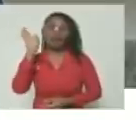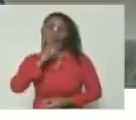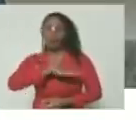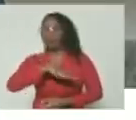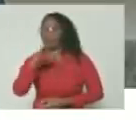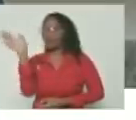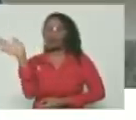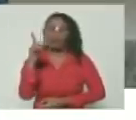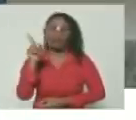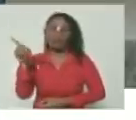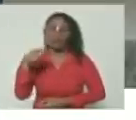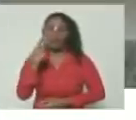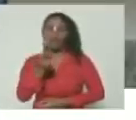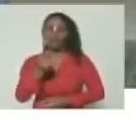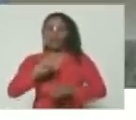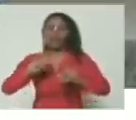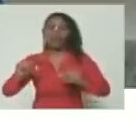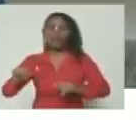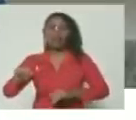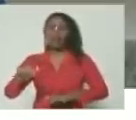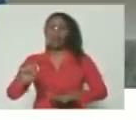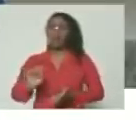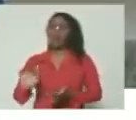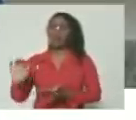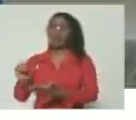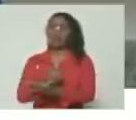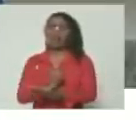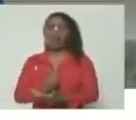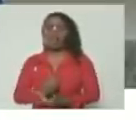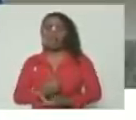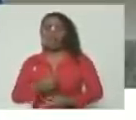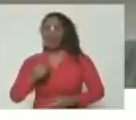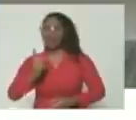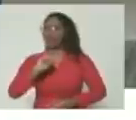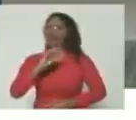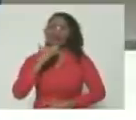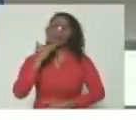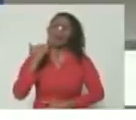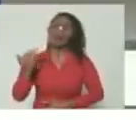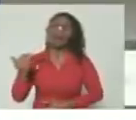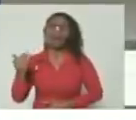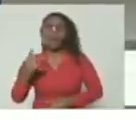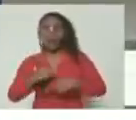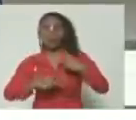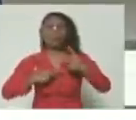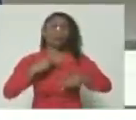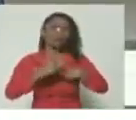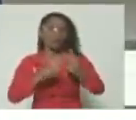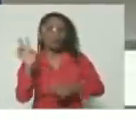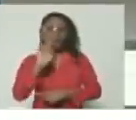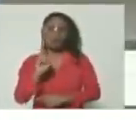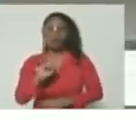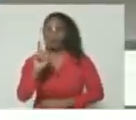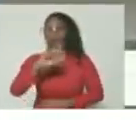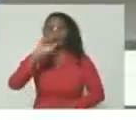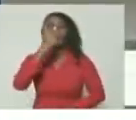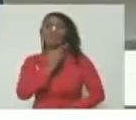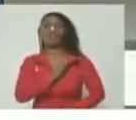de que las tierras expropiadas y no permite la producción de Venezuela,